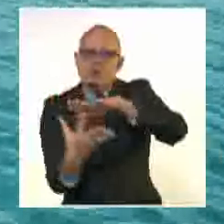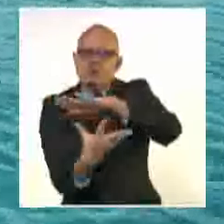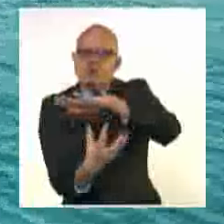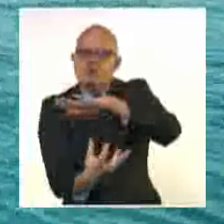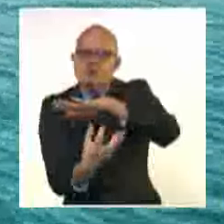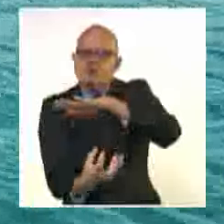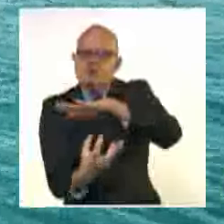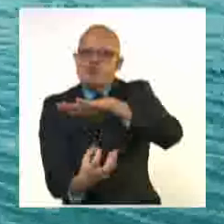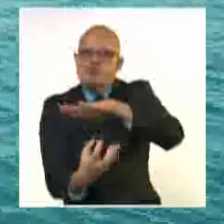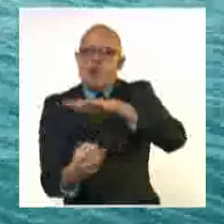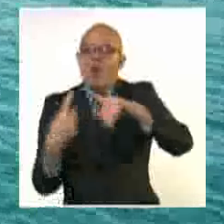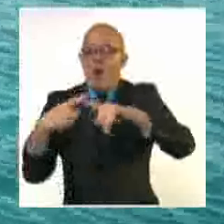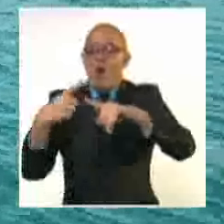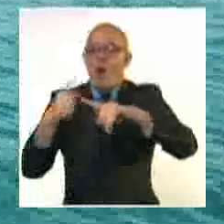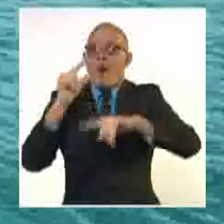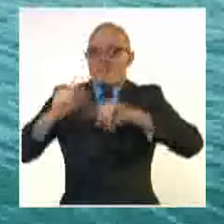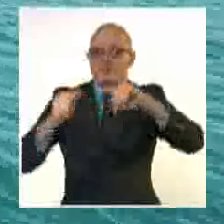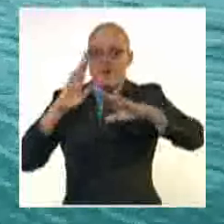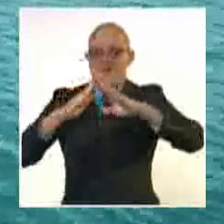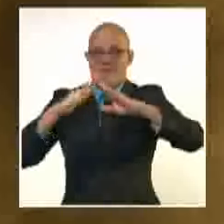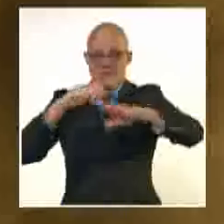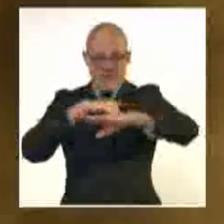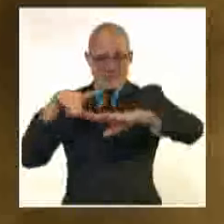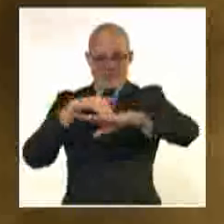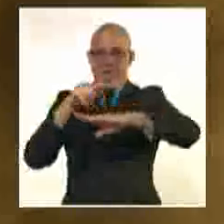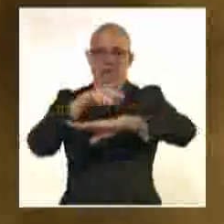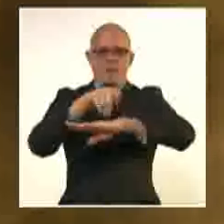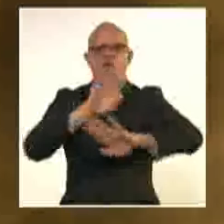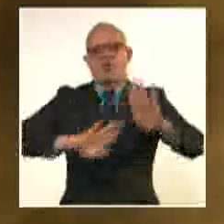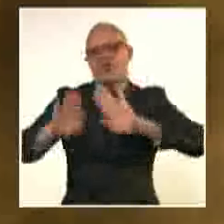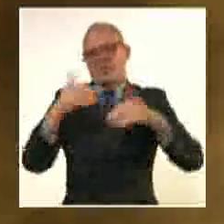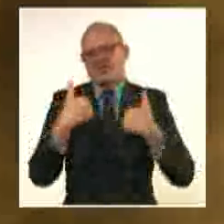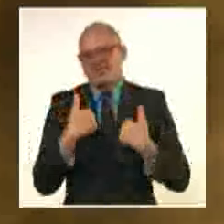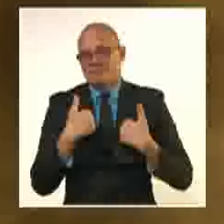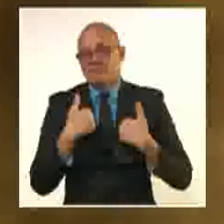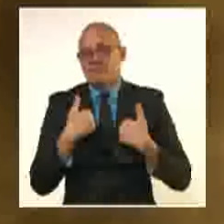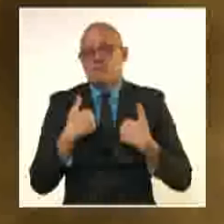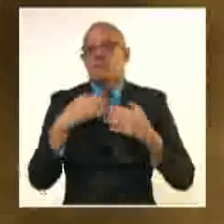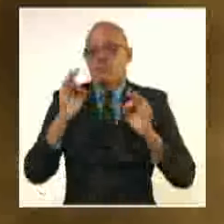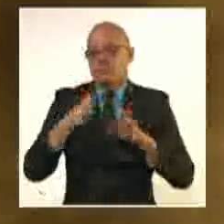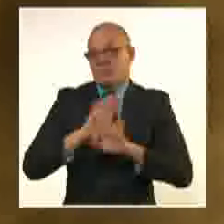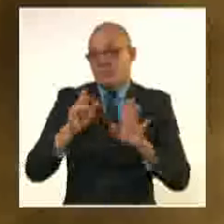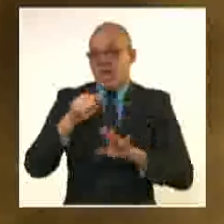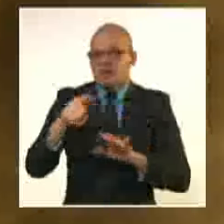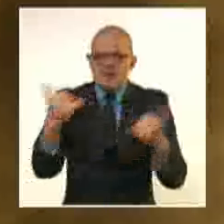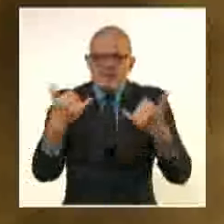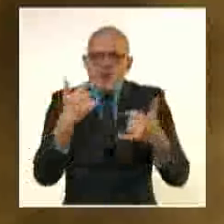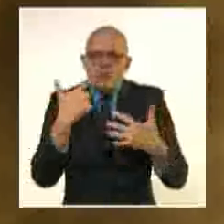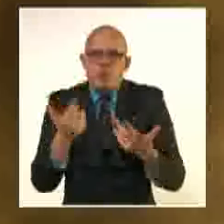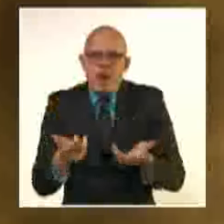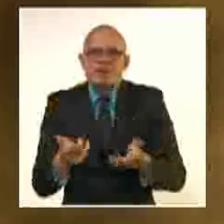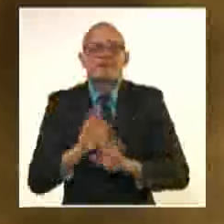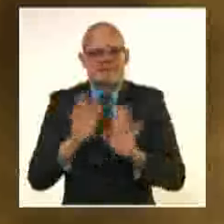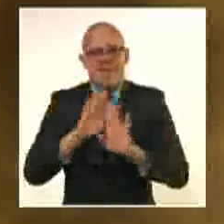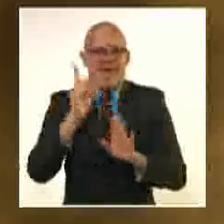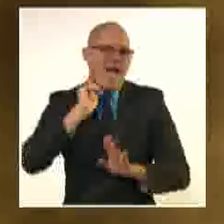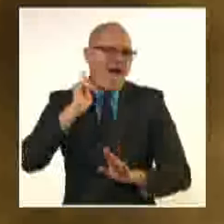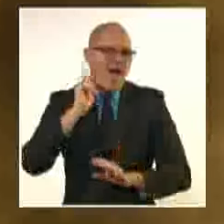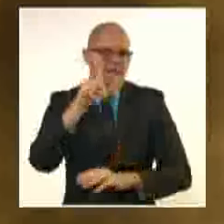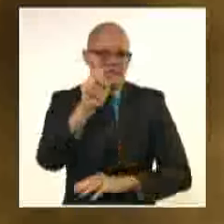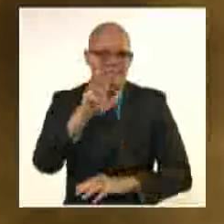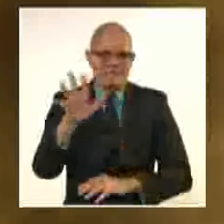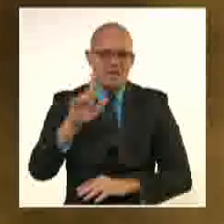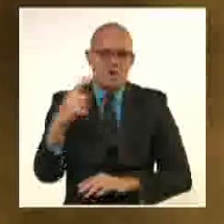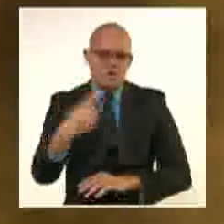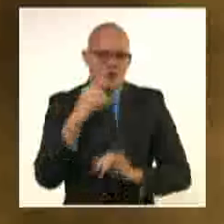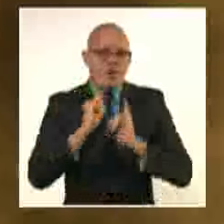las comunidades costeras ante fenómenos extremos. Sobre esos ecosistemas tuvimos noticias alentadoras en 2025. Le contamos